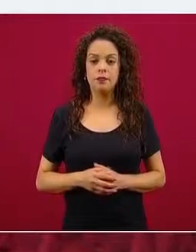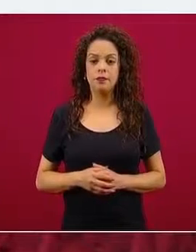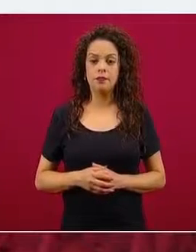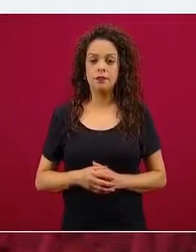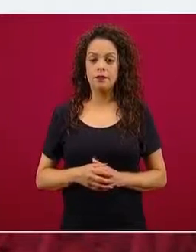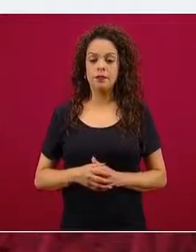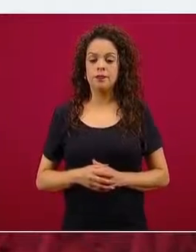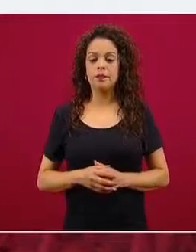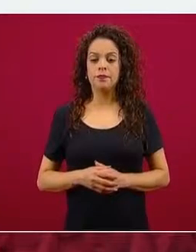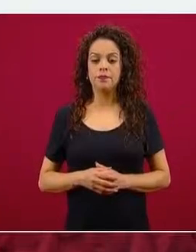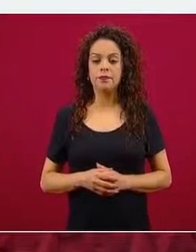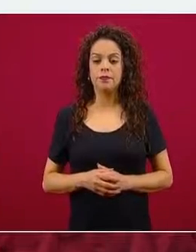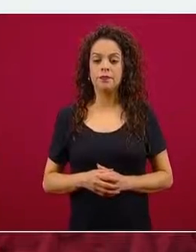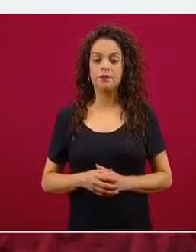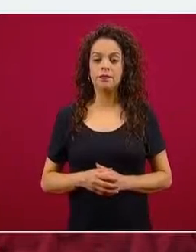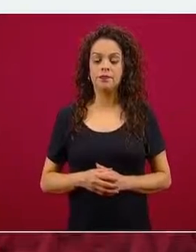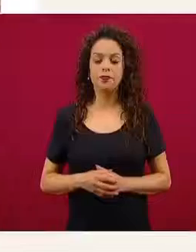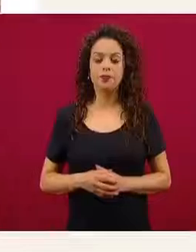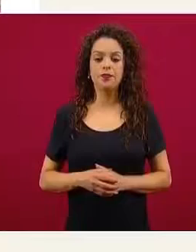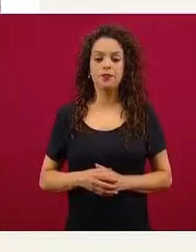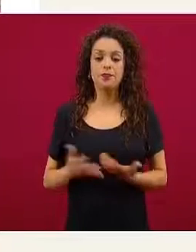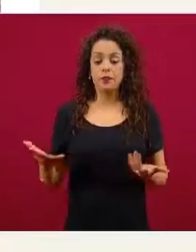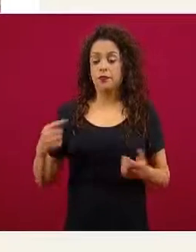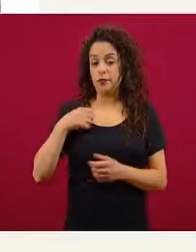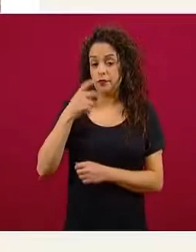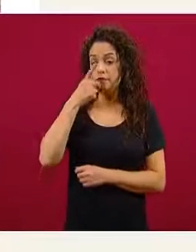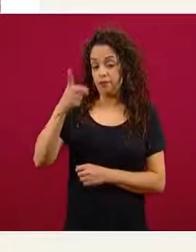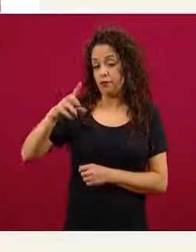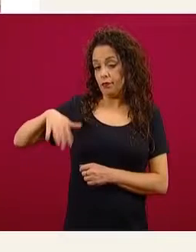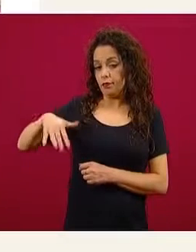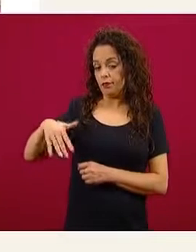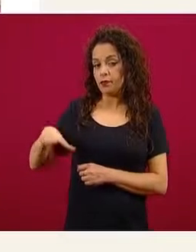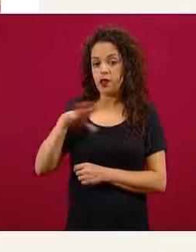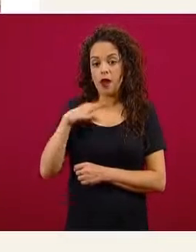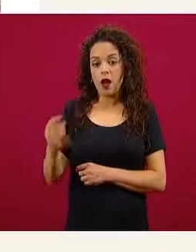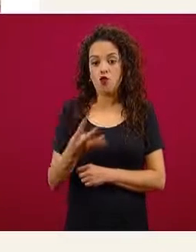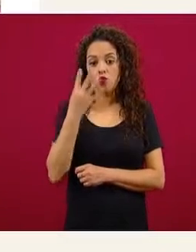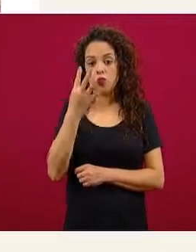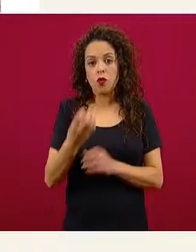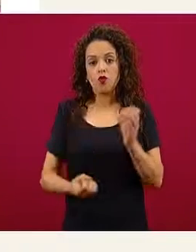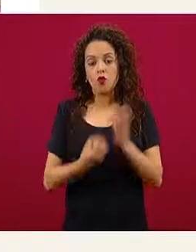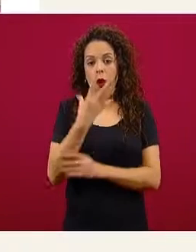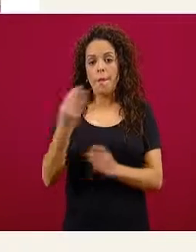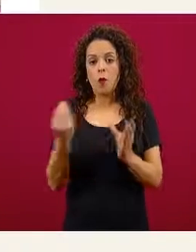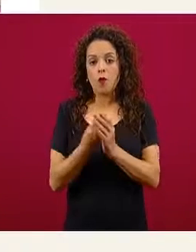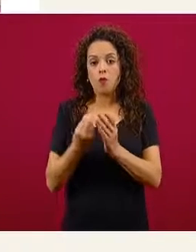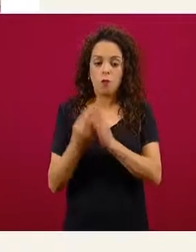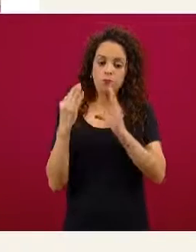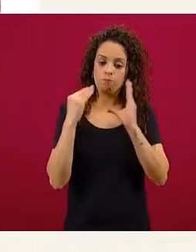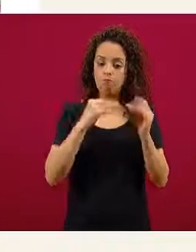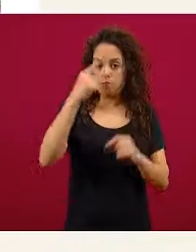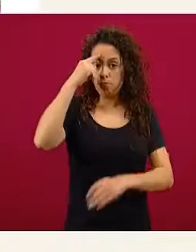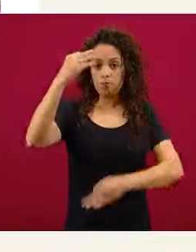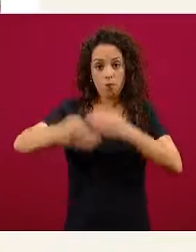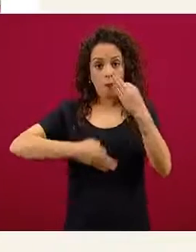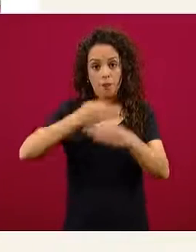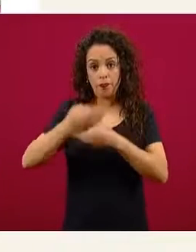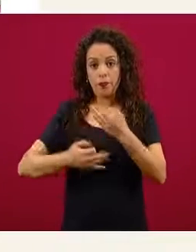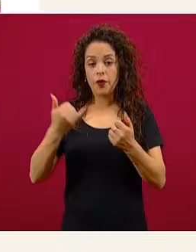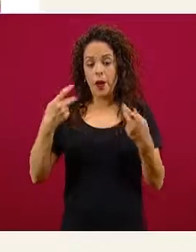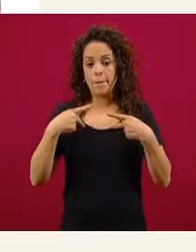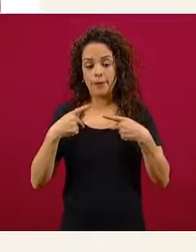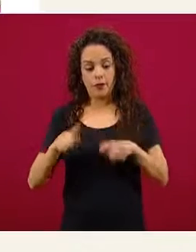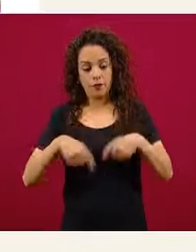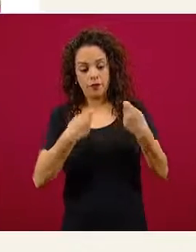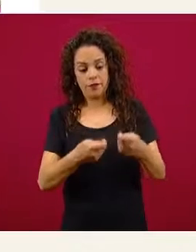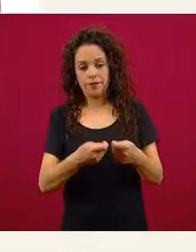Bueno, aquí, como ya les había dicho también, hay 4 cursos nuevos que se van a ofrecer para todo el público y para las personas